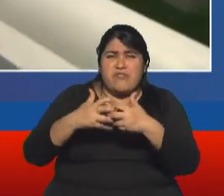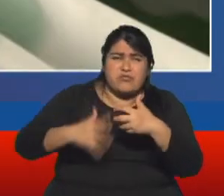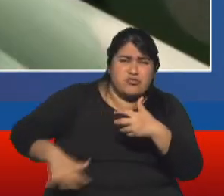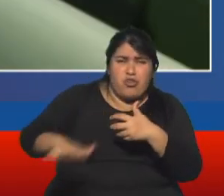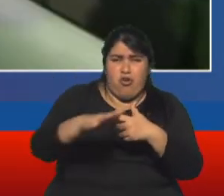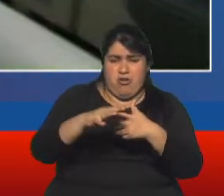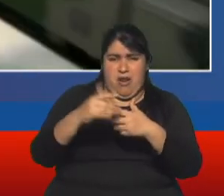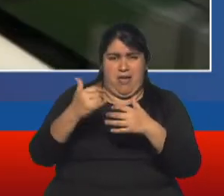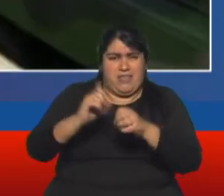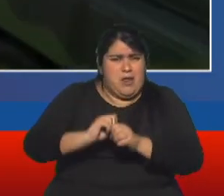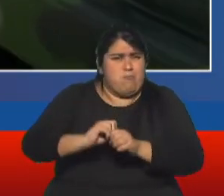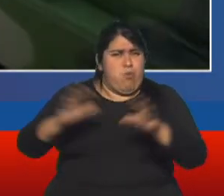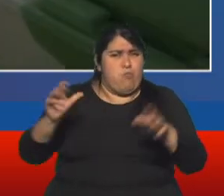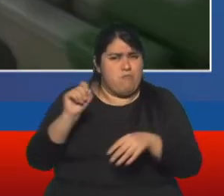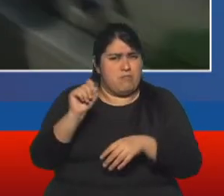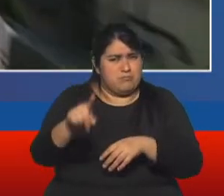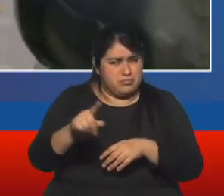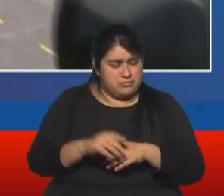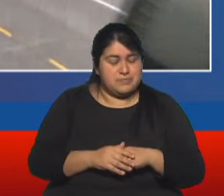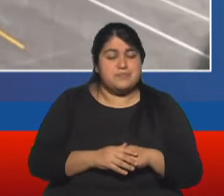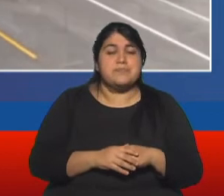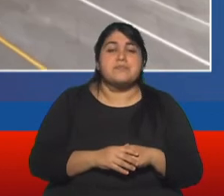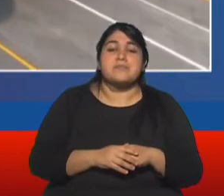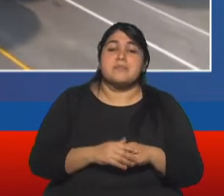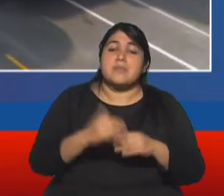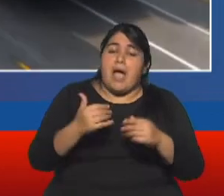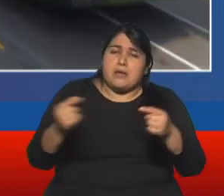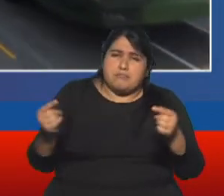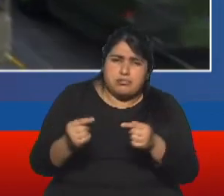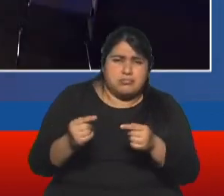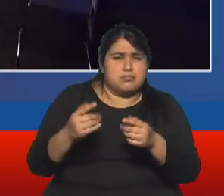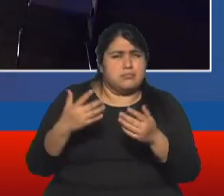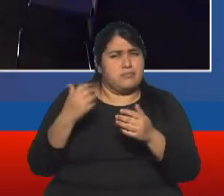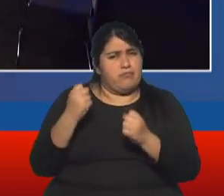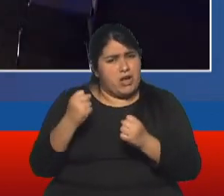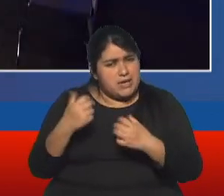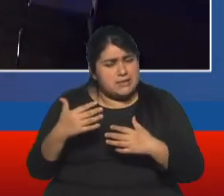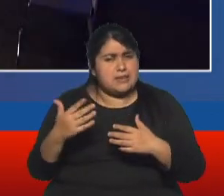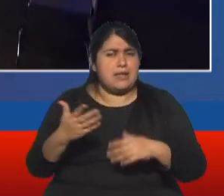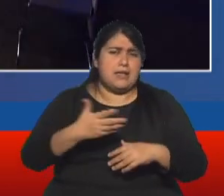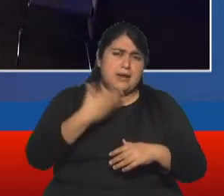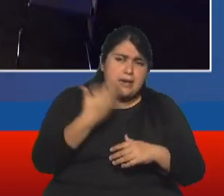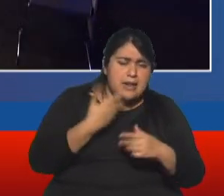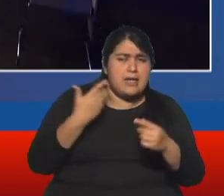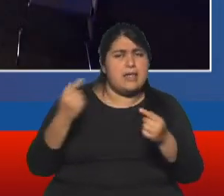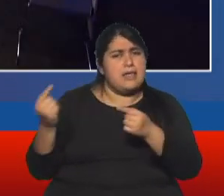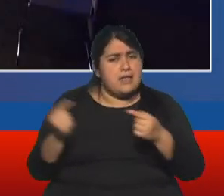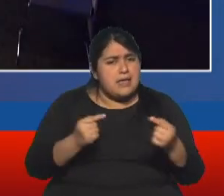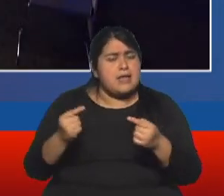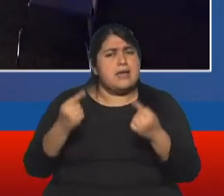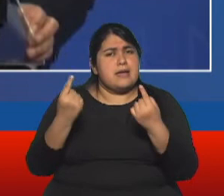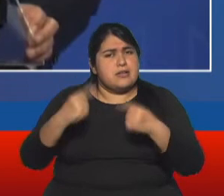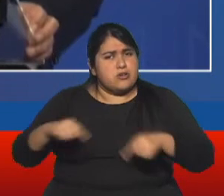estamos viendo ahora es una escalada de tensiones, una emisión en ocasiones discursiva, manifestaciones